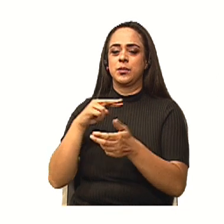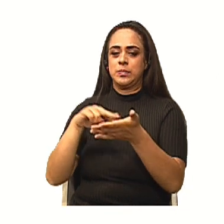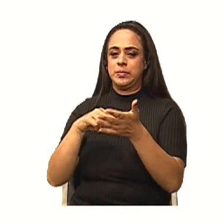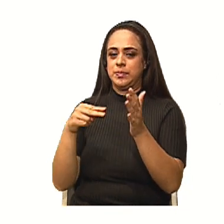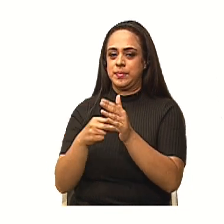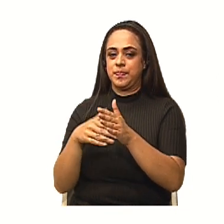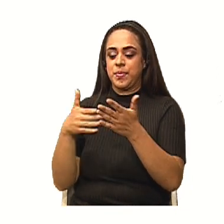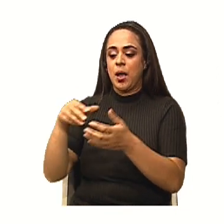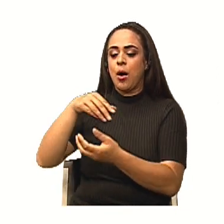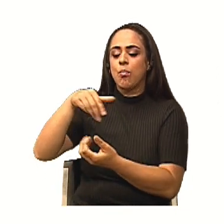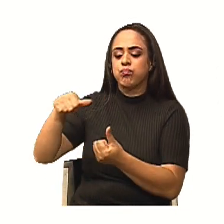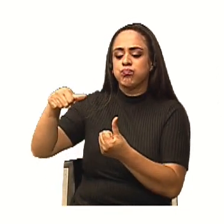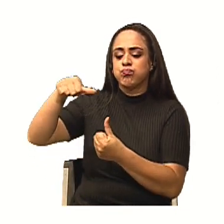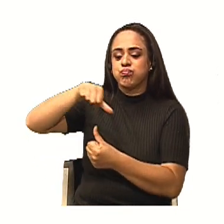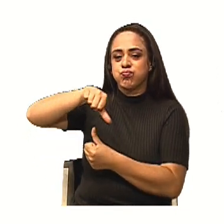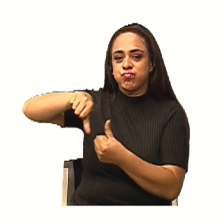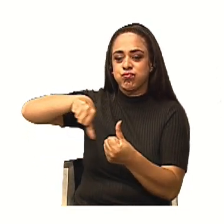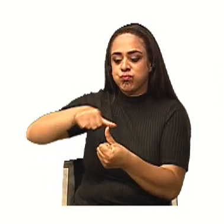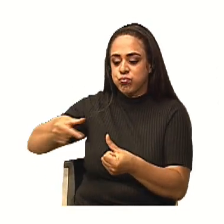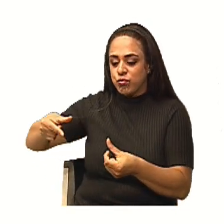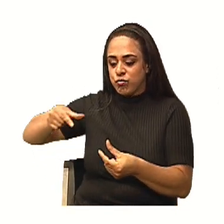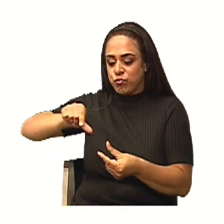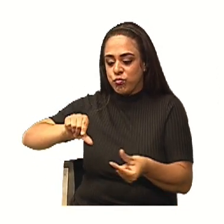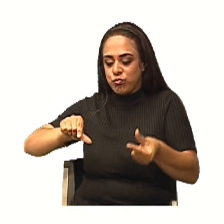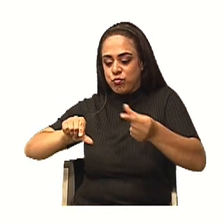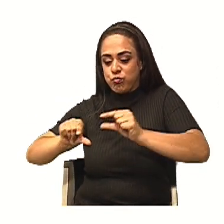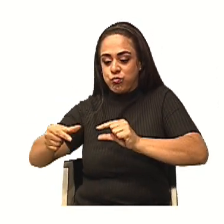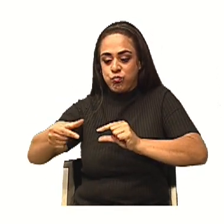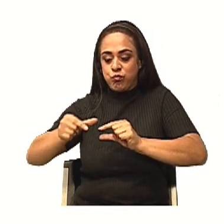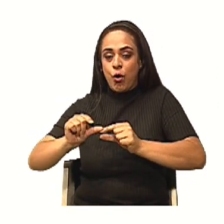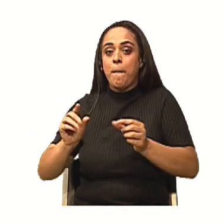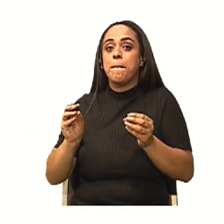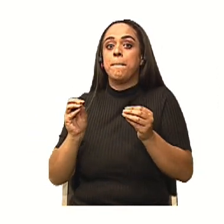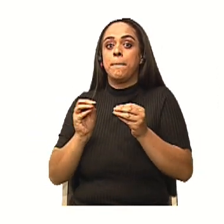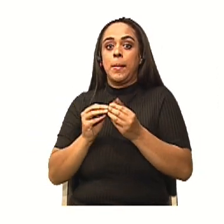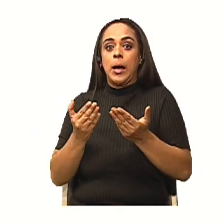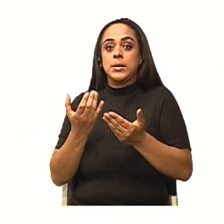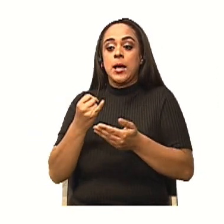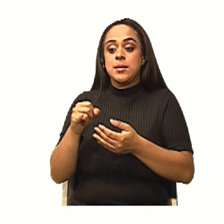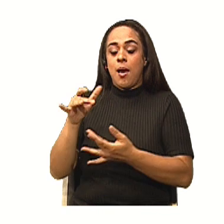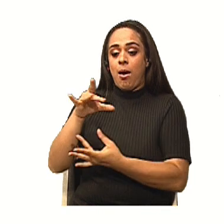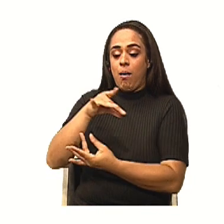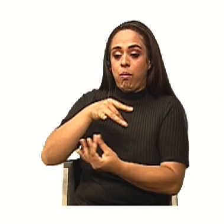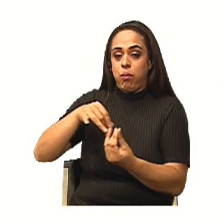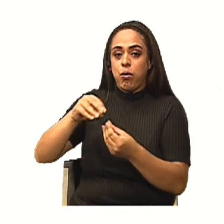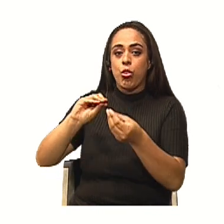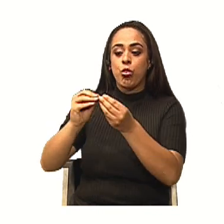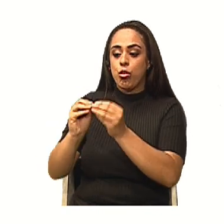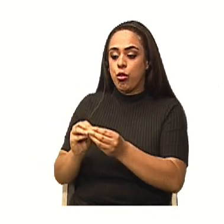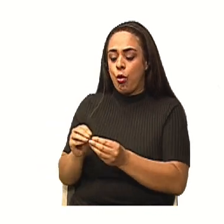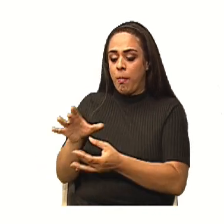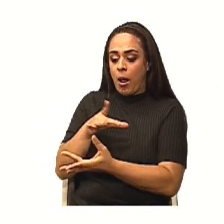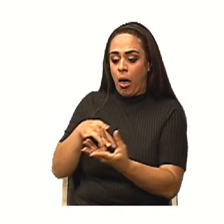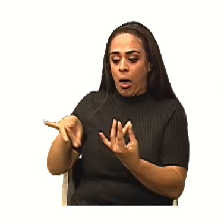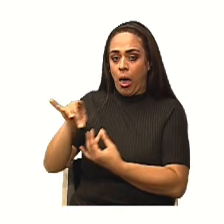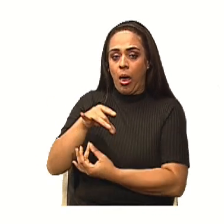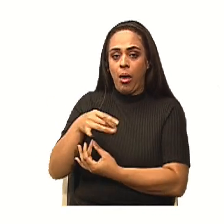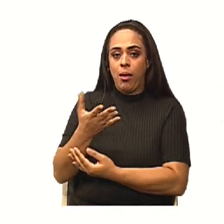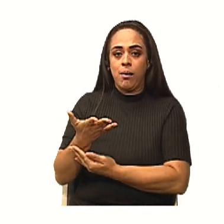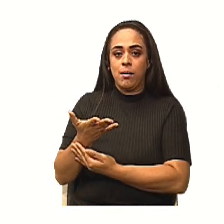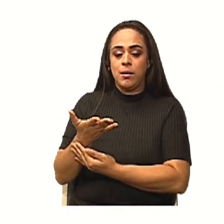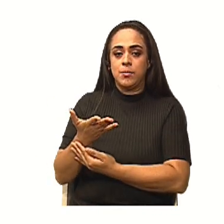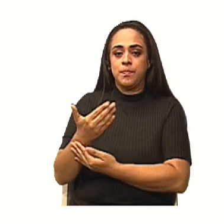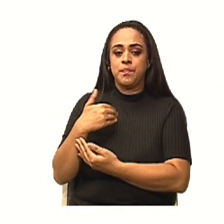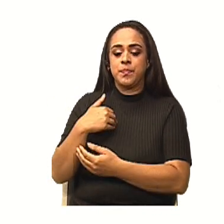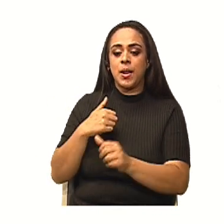una mezcla es la unión de dos o más sustancias puras sin una relación numérica exacta. ¿Qué significa eso? Tengo